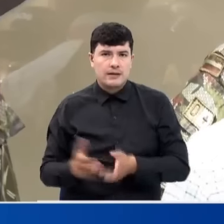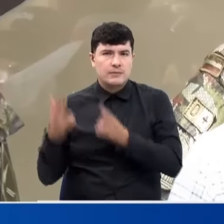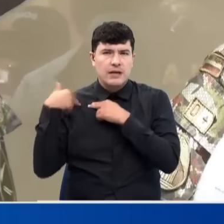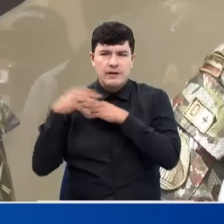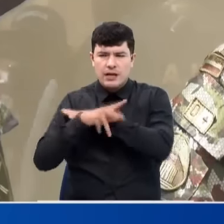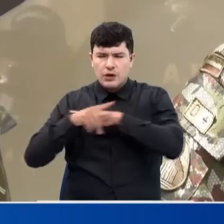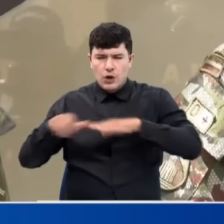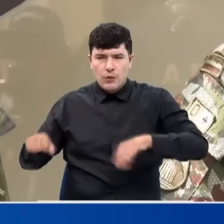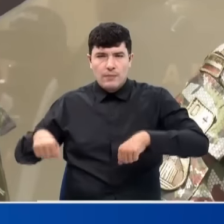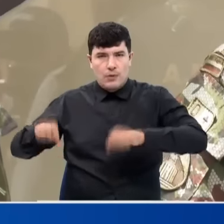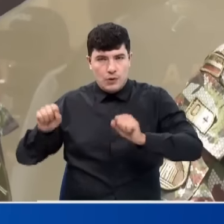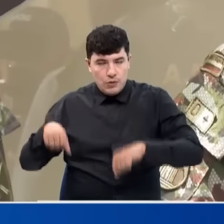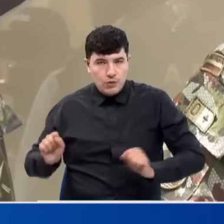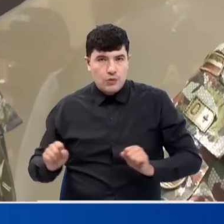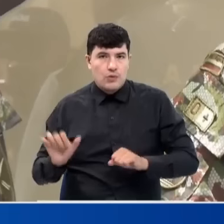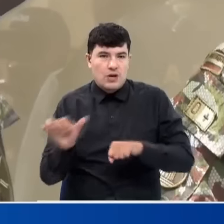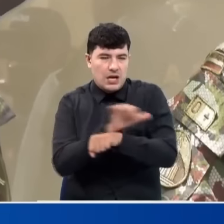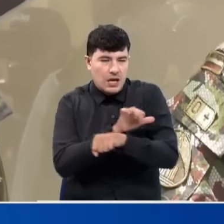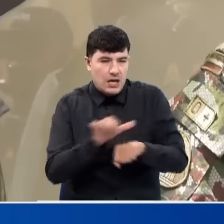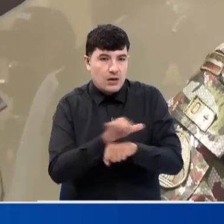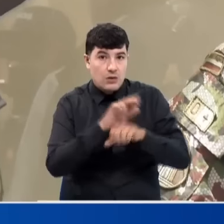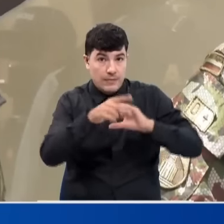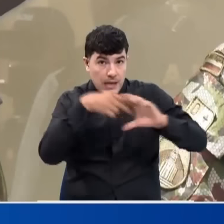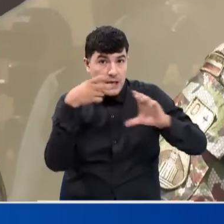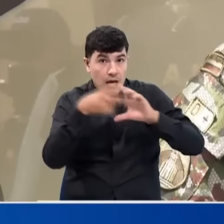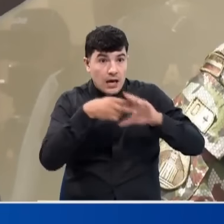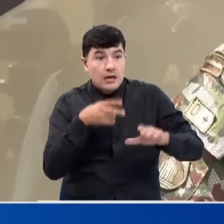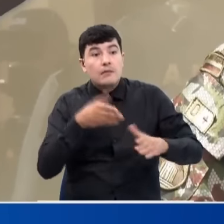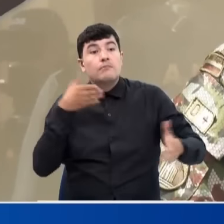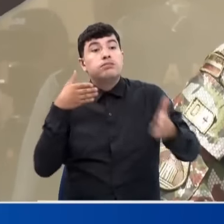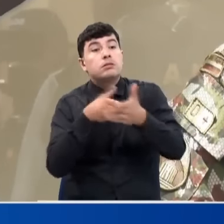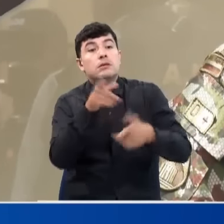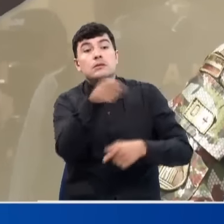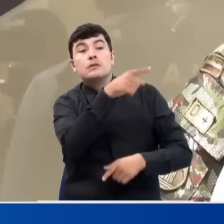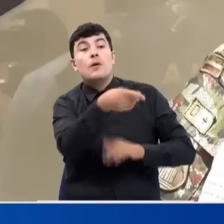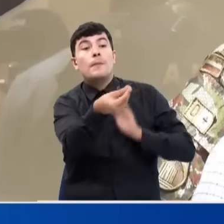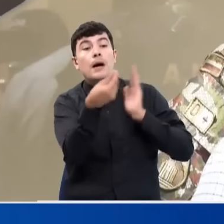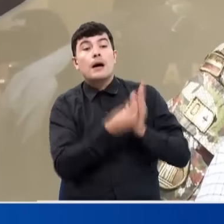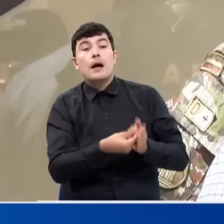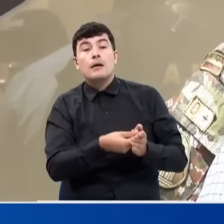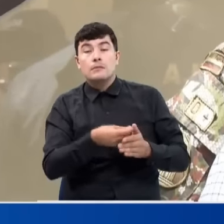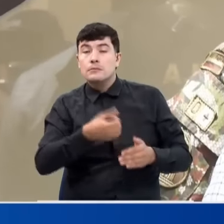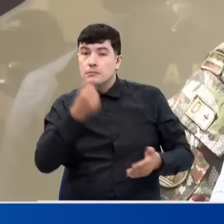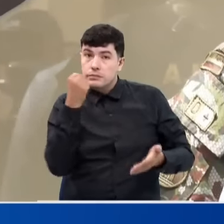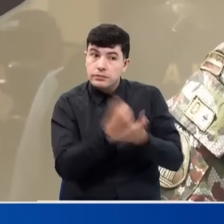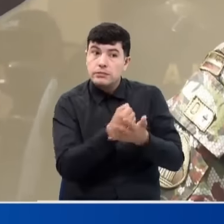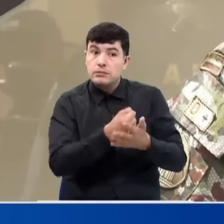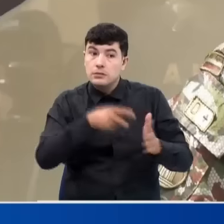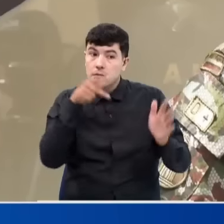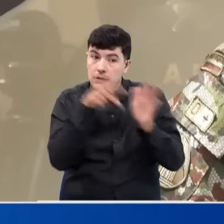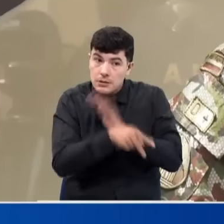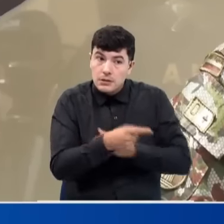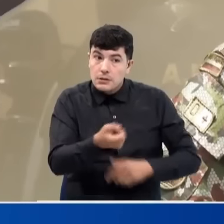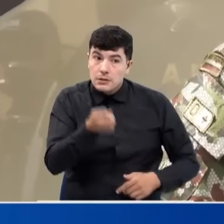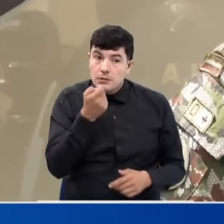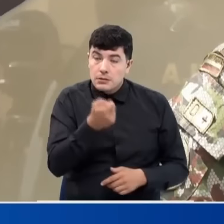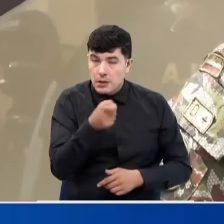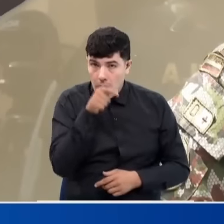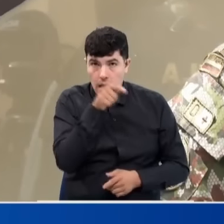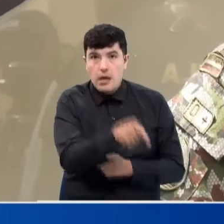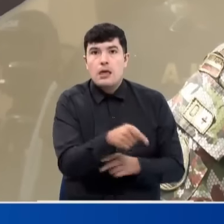a los volqueteros sobre el sector de las minas. Entonces, le hacemos un llamado que gracias a la inteligencia